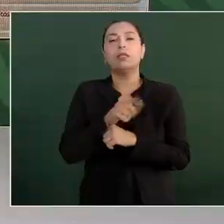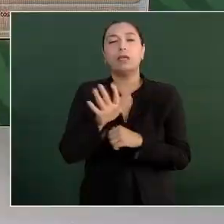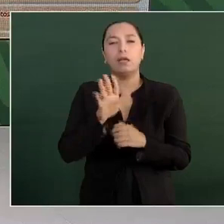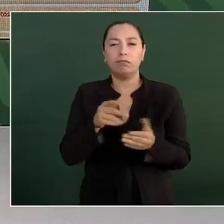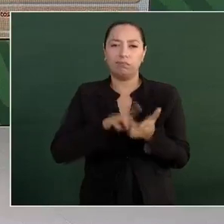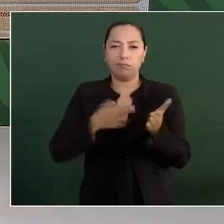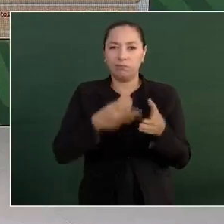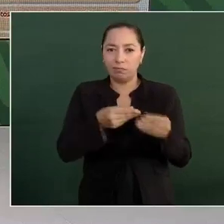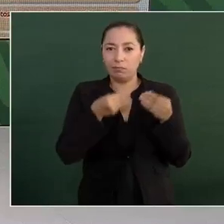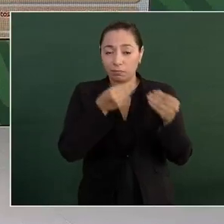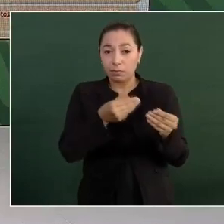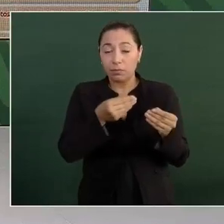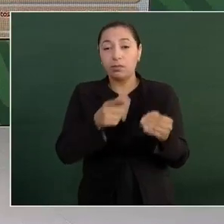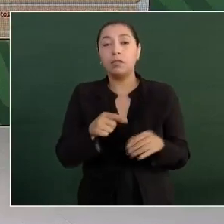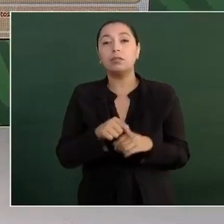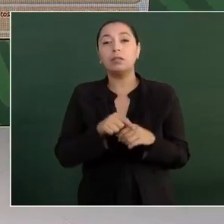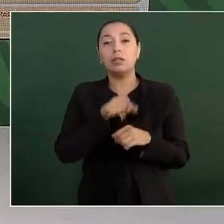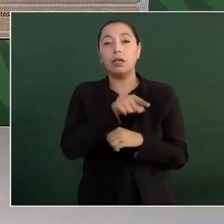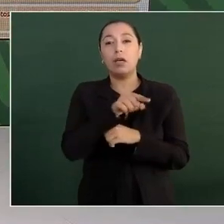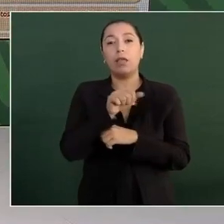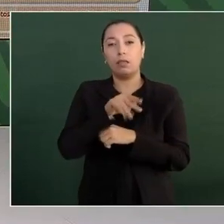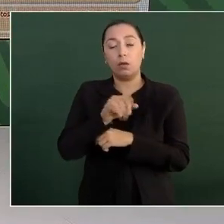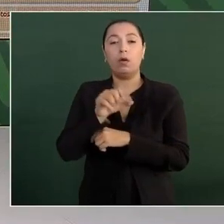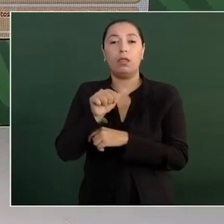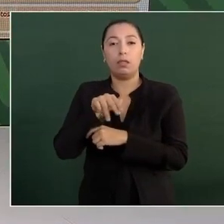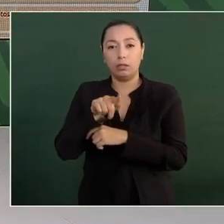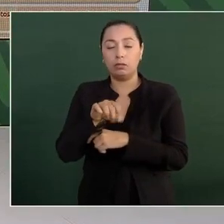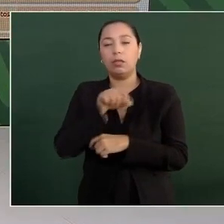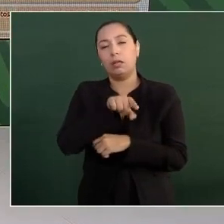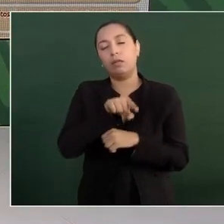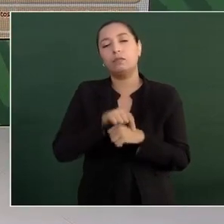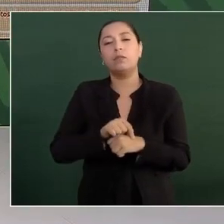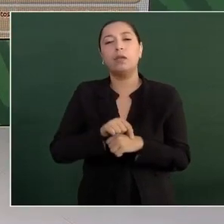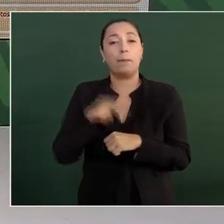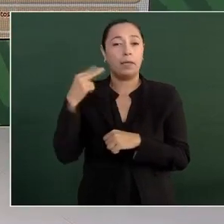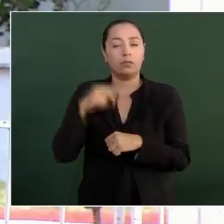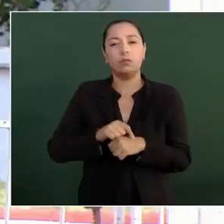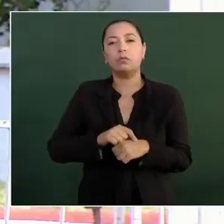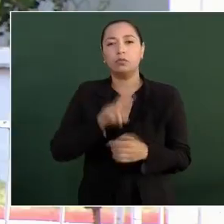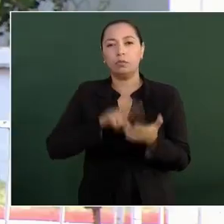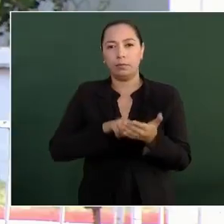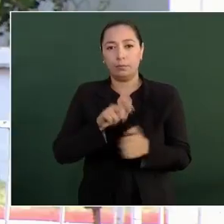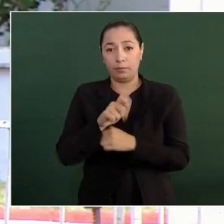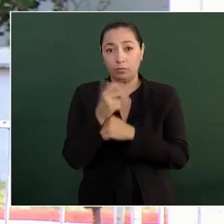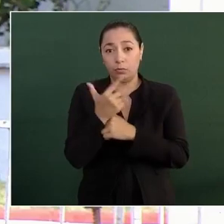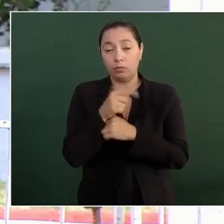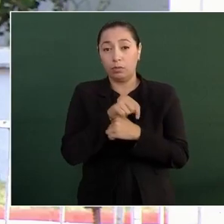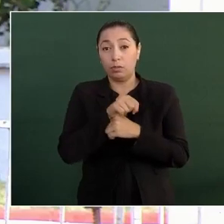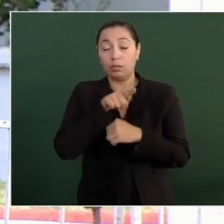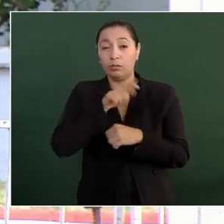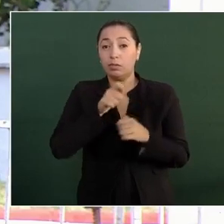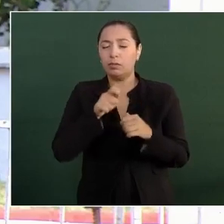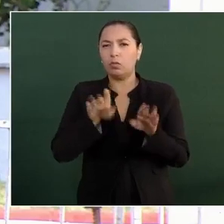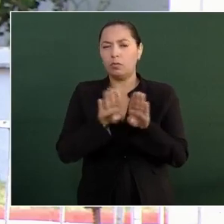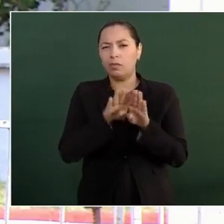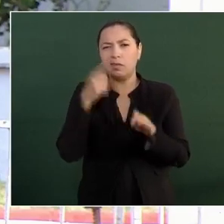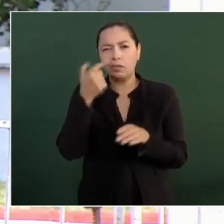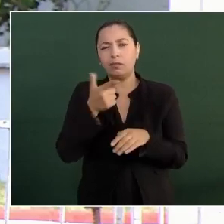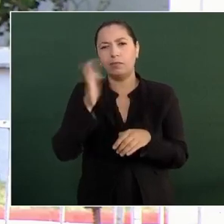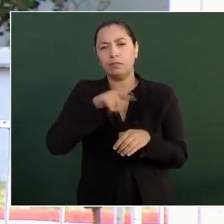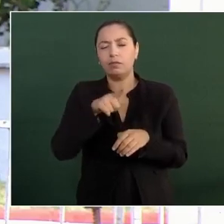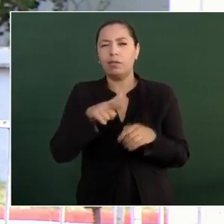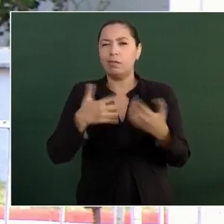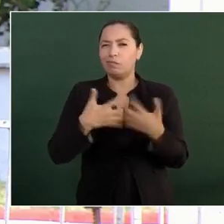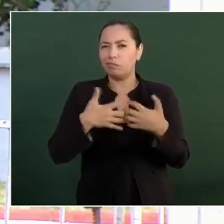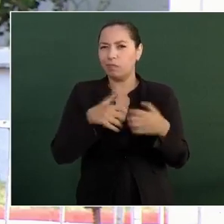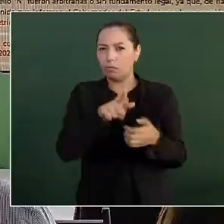de Gobierno de Veracruz del 2016 al 2018. Él es acusado de contratar de manera ilegal una empresa